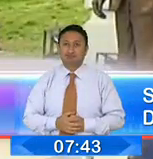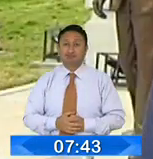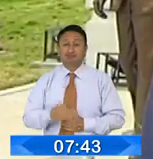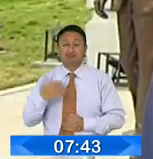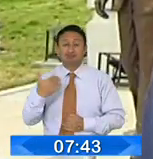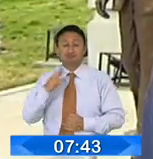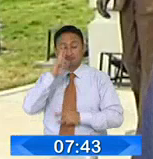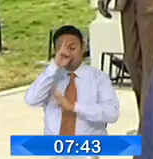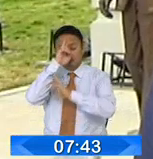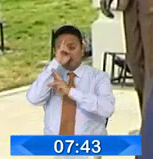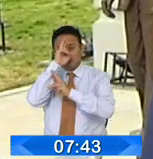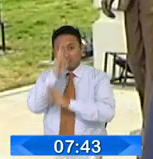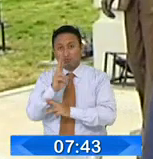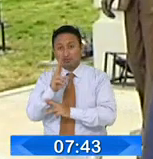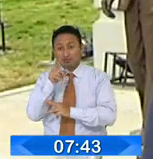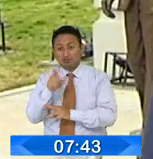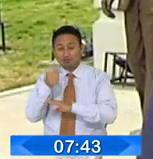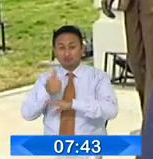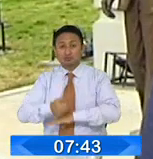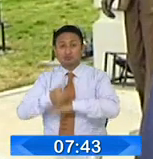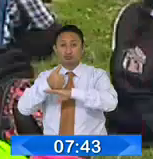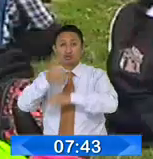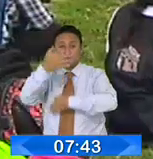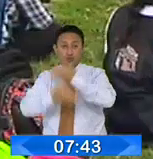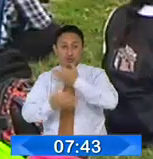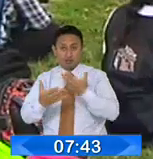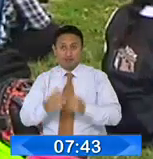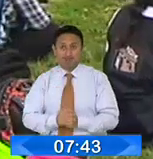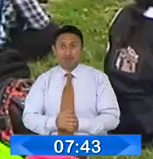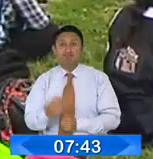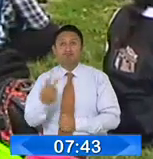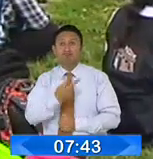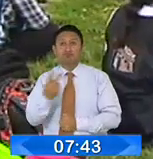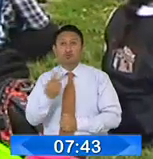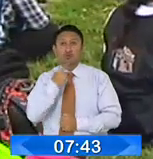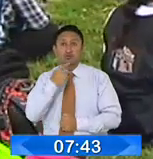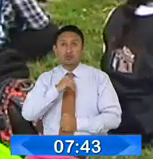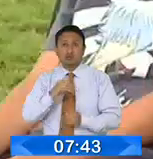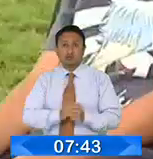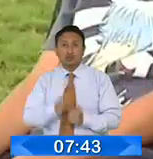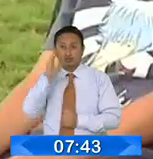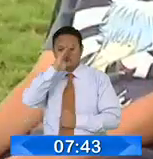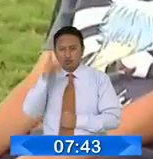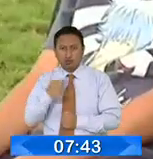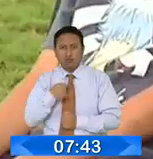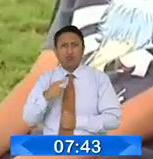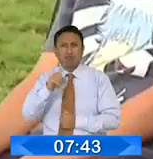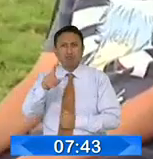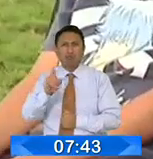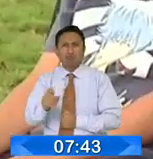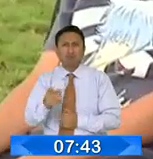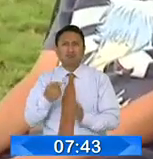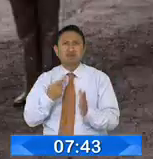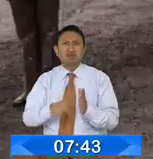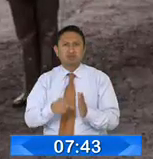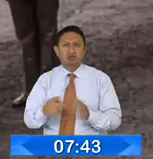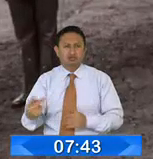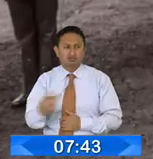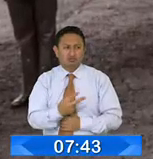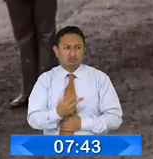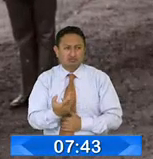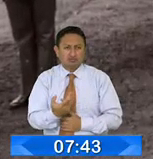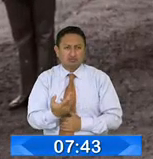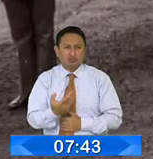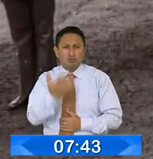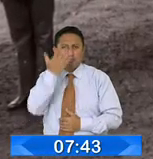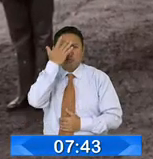puede hacer desde esa magistratura es justicia. Ambos aseguran que jamás dejarán de preguntar ¿qué les pasó a sus